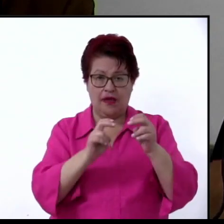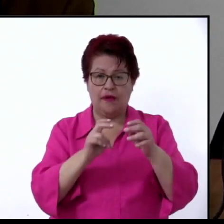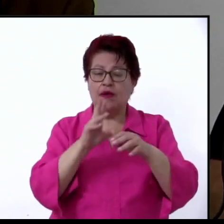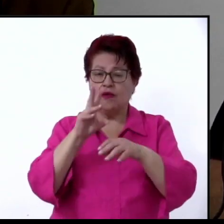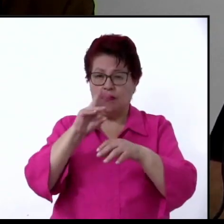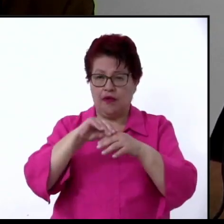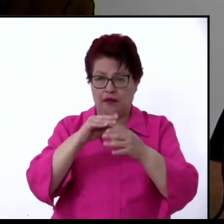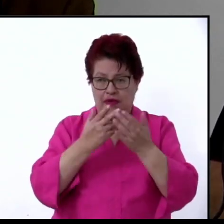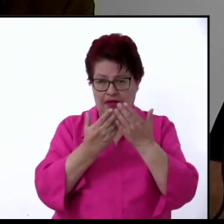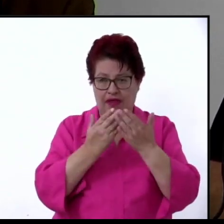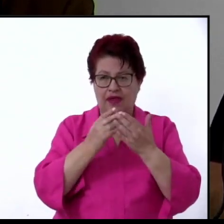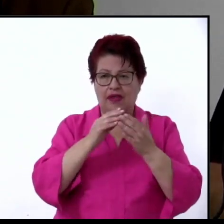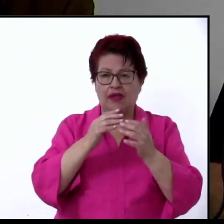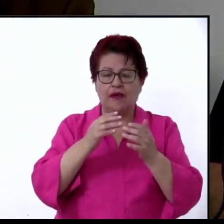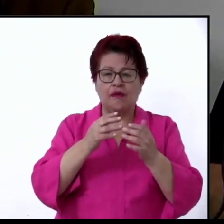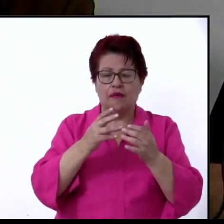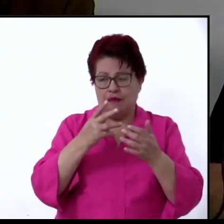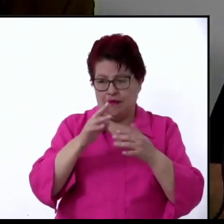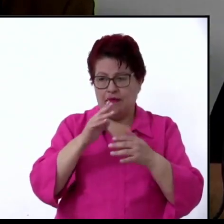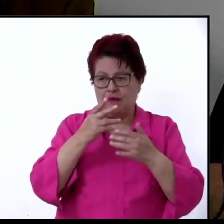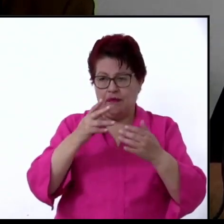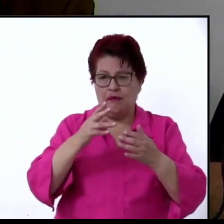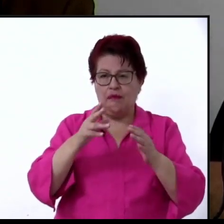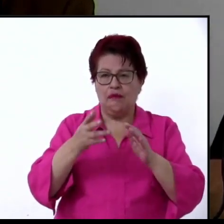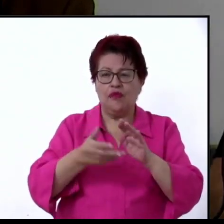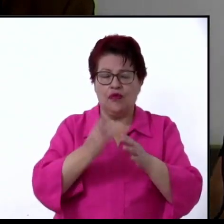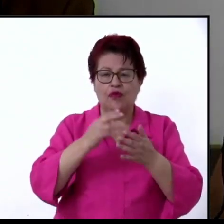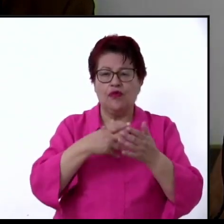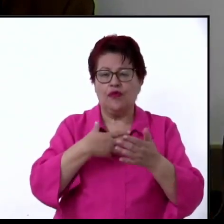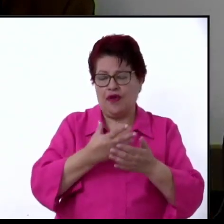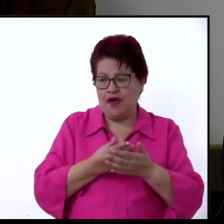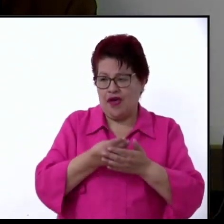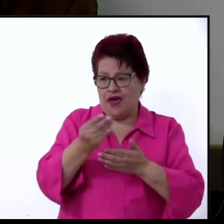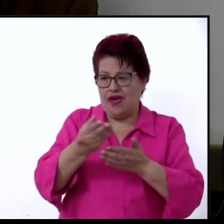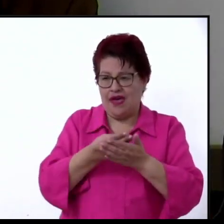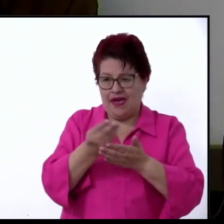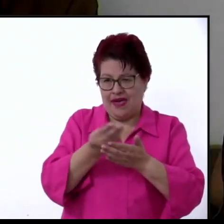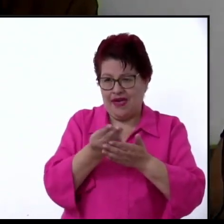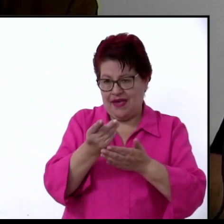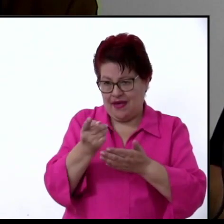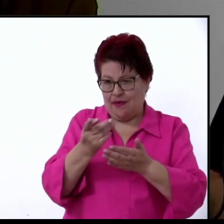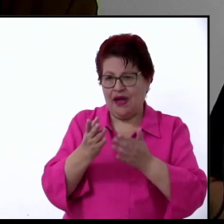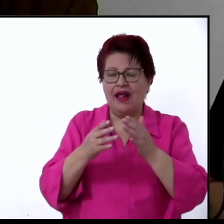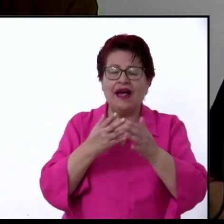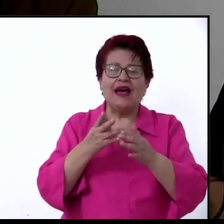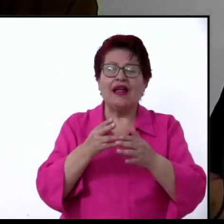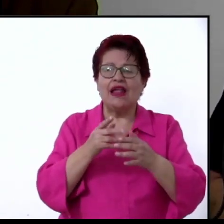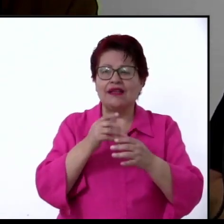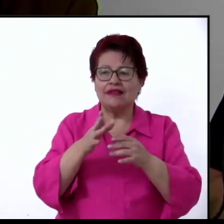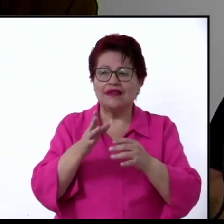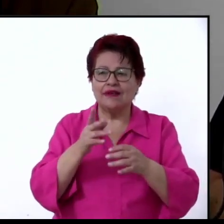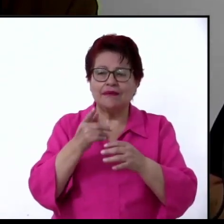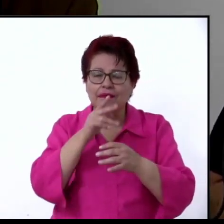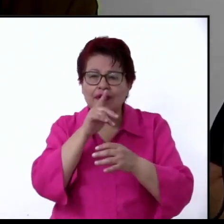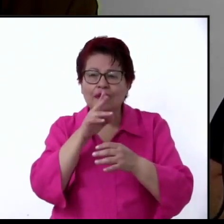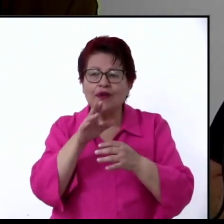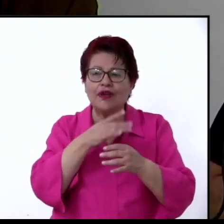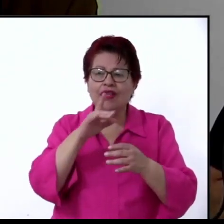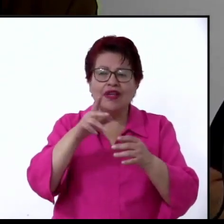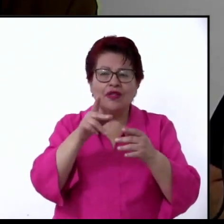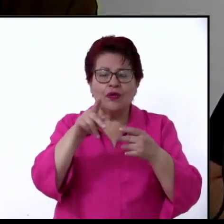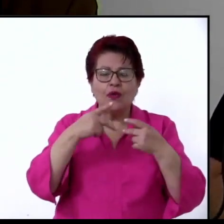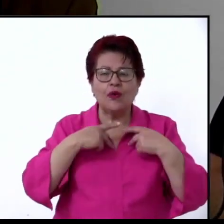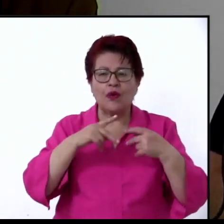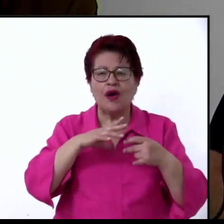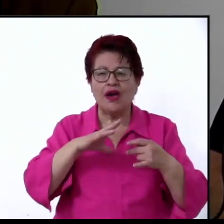permites, te vamos a compartir este material para poder avanzar en las inquietudes que tú tienes, particularmente en el tema de